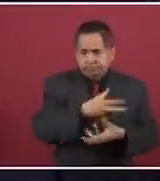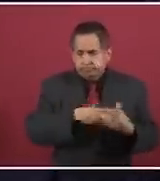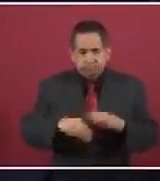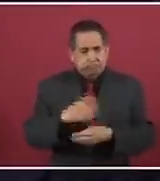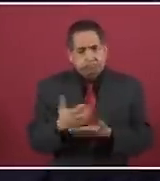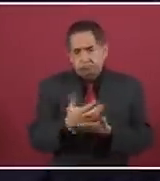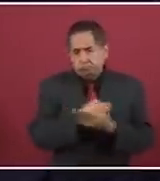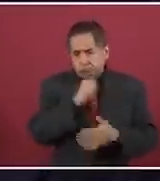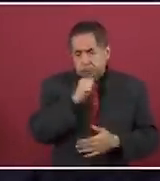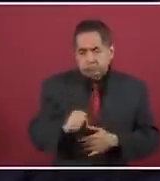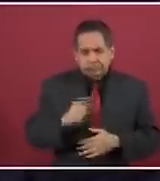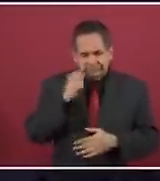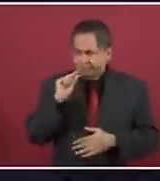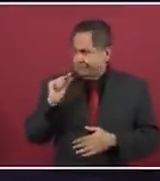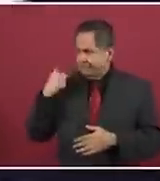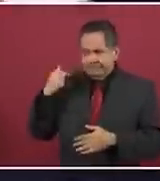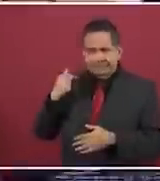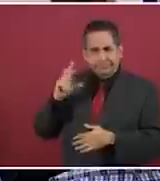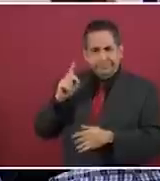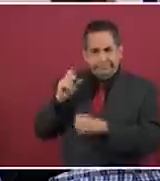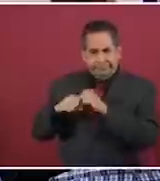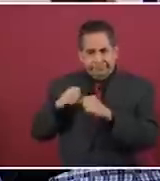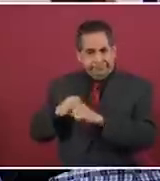que en los últimos 30 años